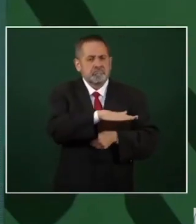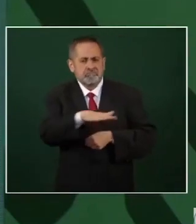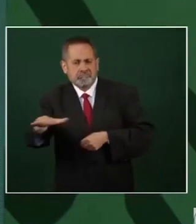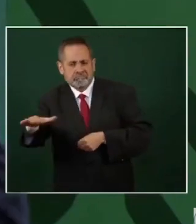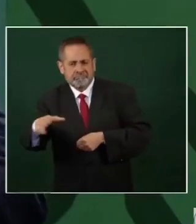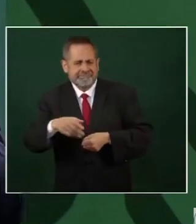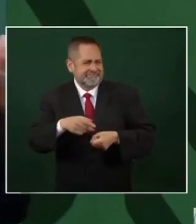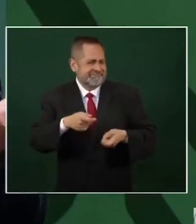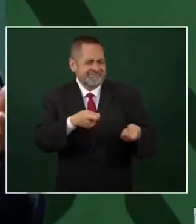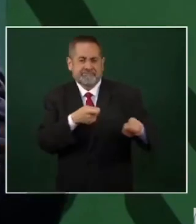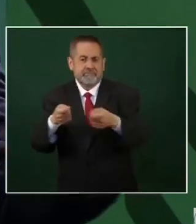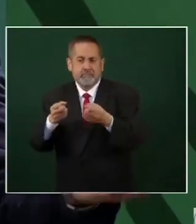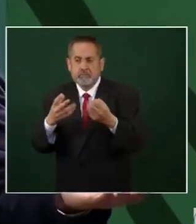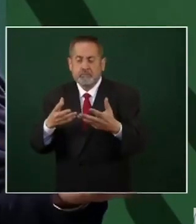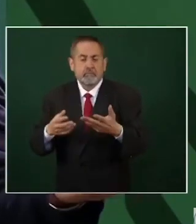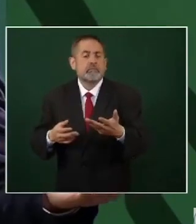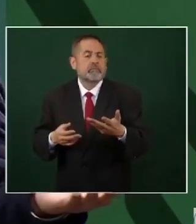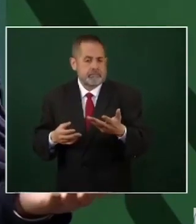y es